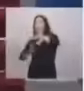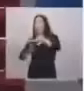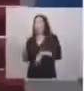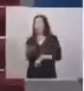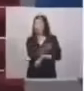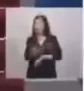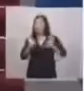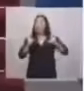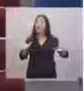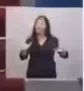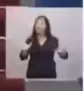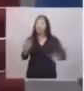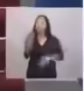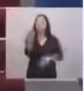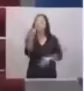hoy